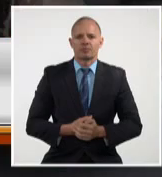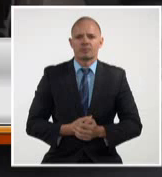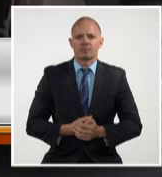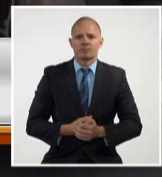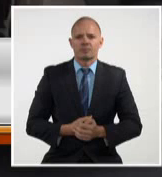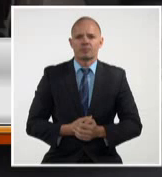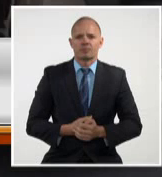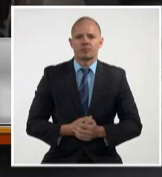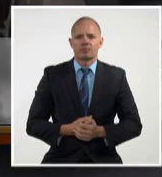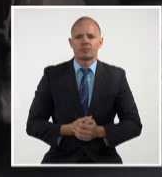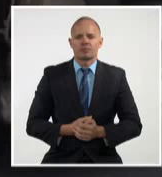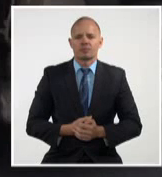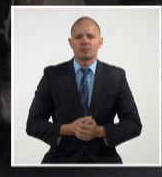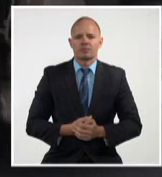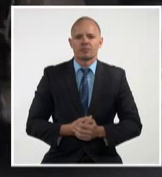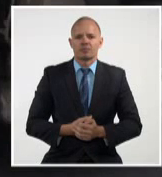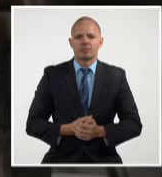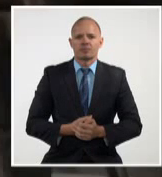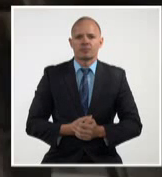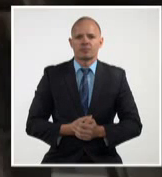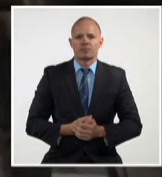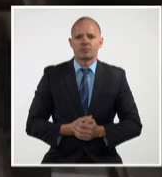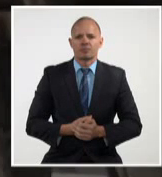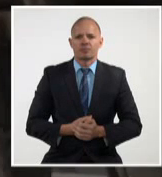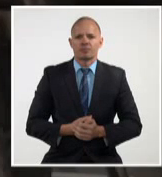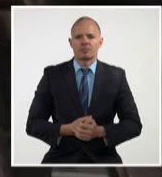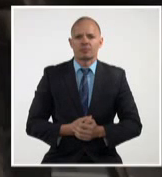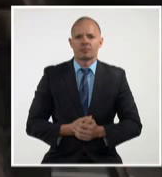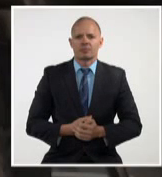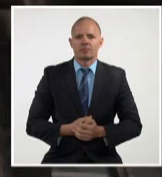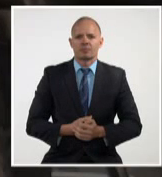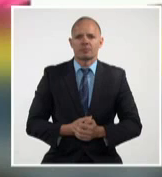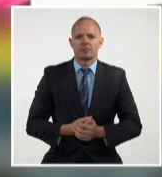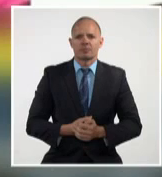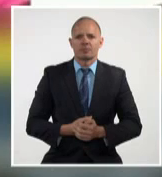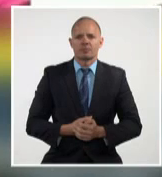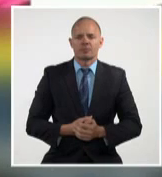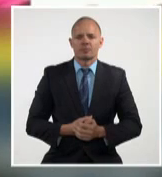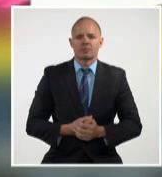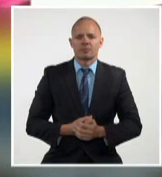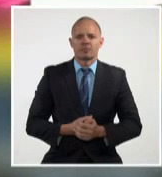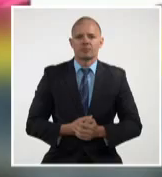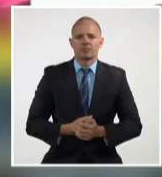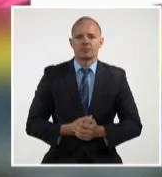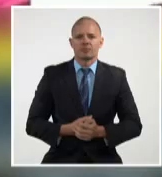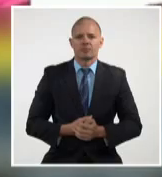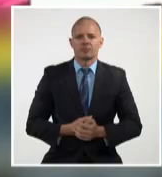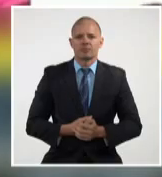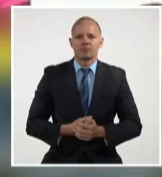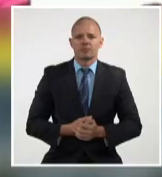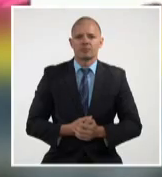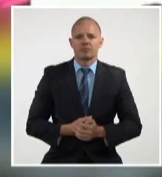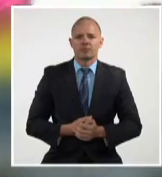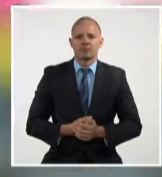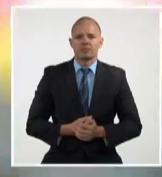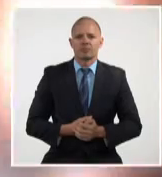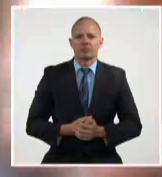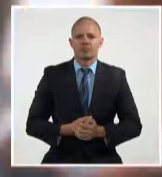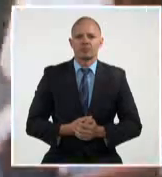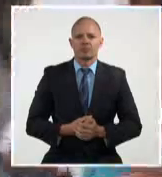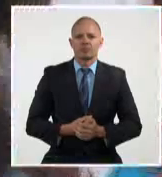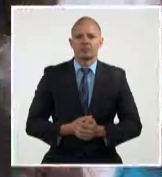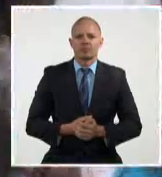llamadas sanciones, para que Venezuela, al reinsertarse en el panorama energético mundial, proporcione equilibrio.